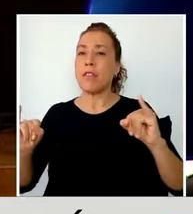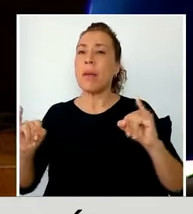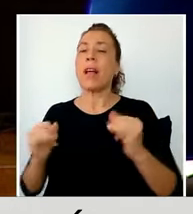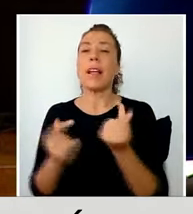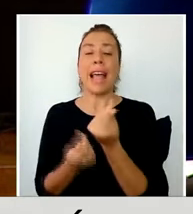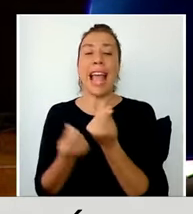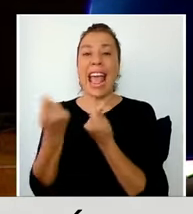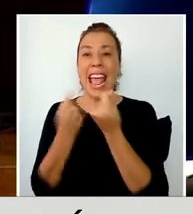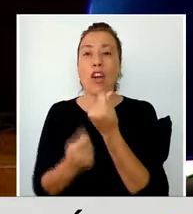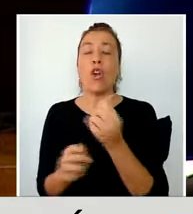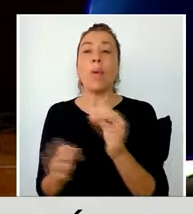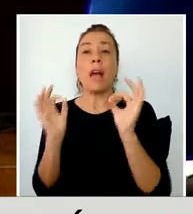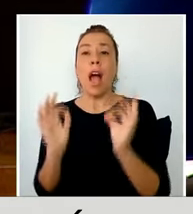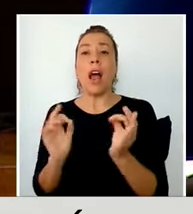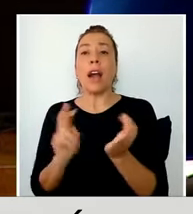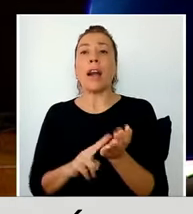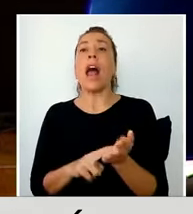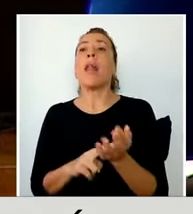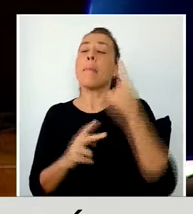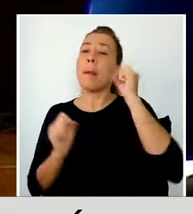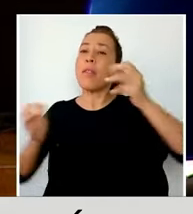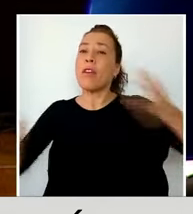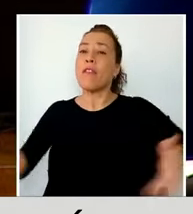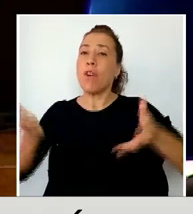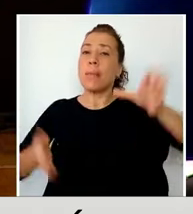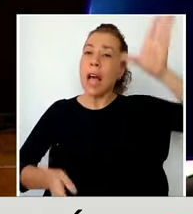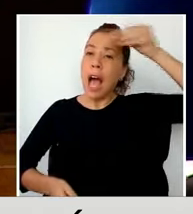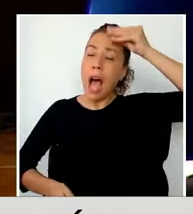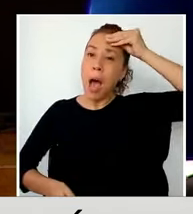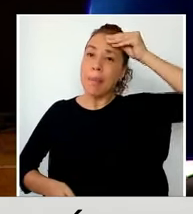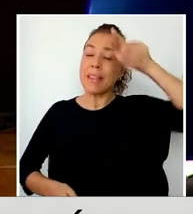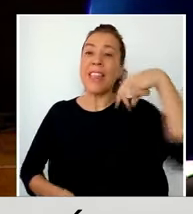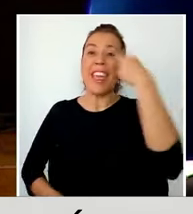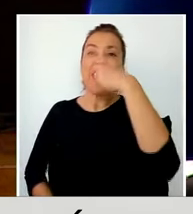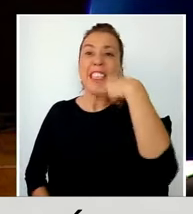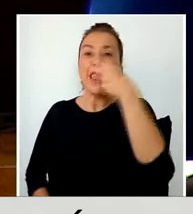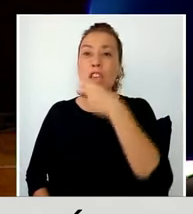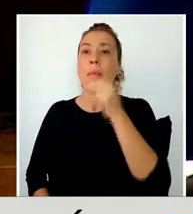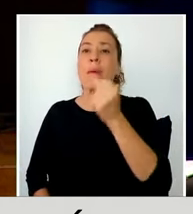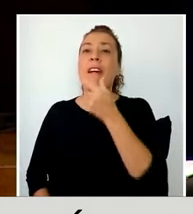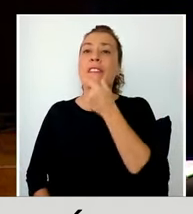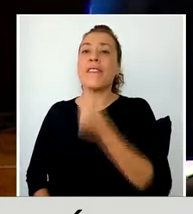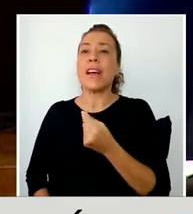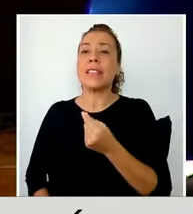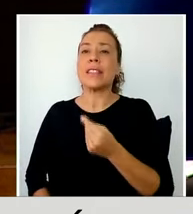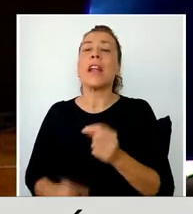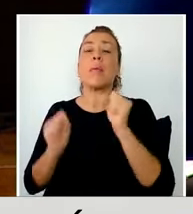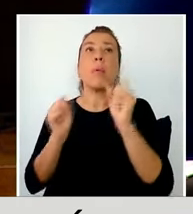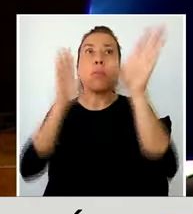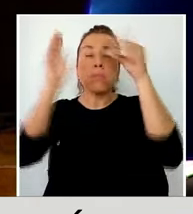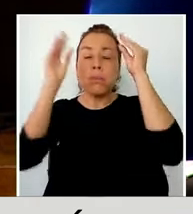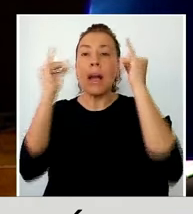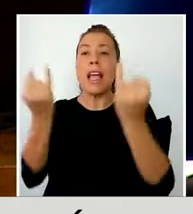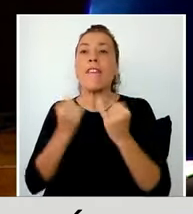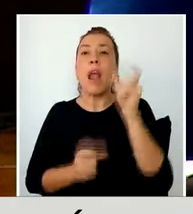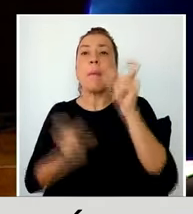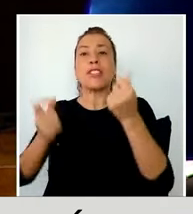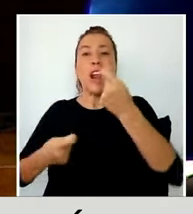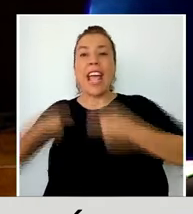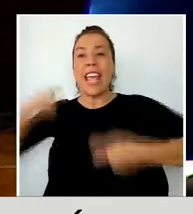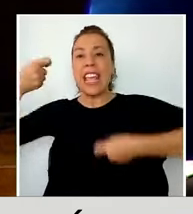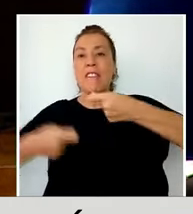con el objeto de fomentar el aprendizaje de dicho idioma y facilitar el acceso a esta información a los inversionistas extranjeros